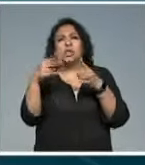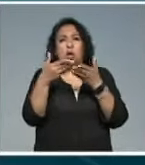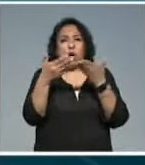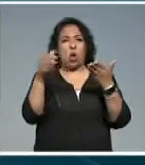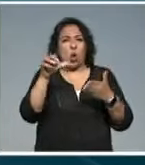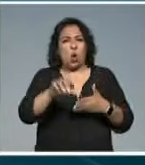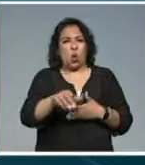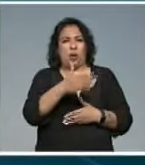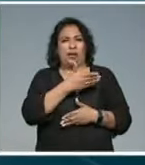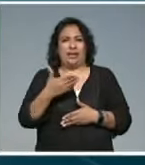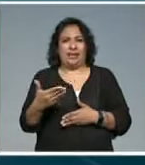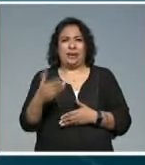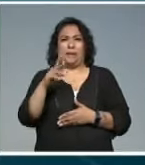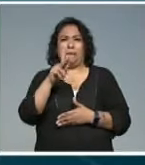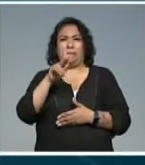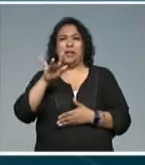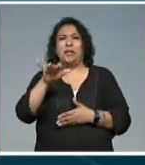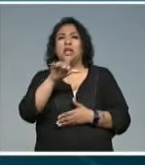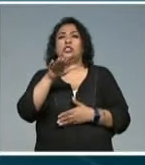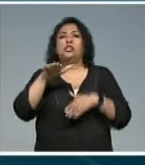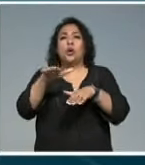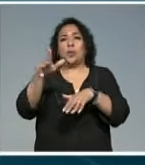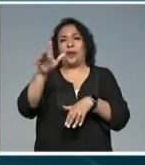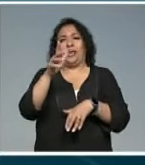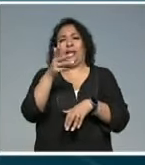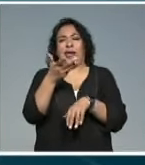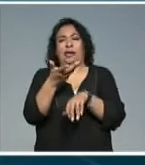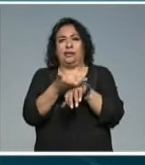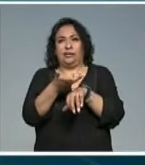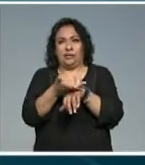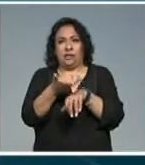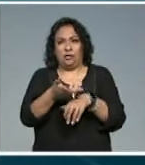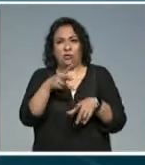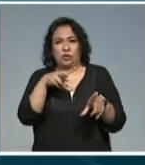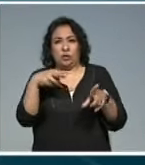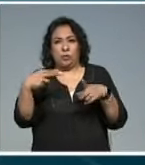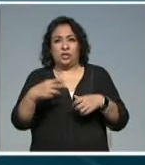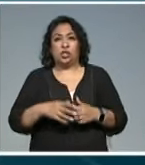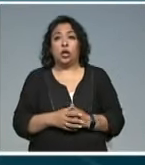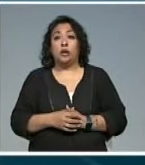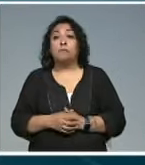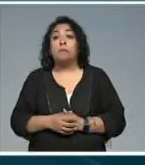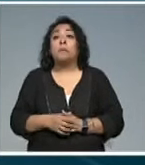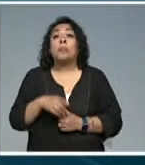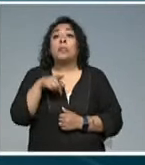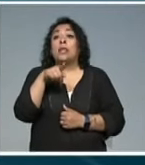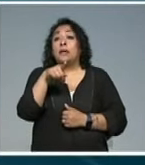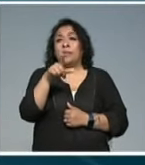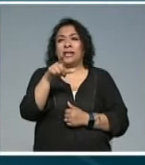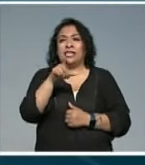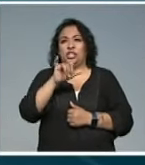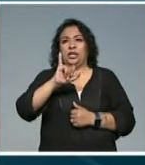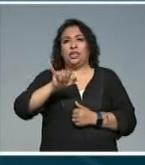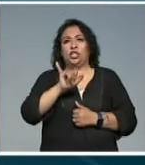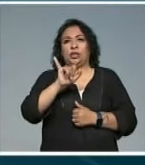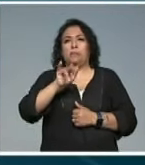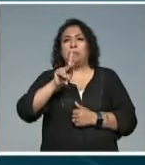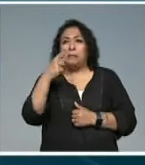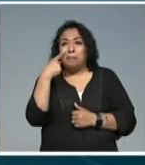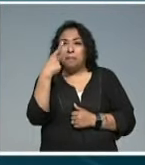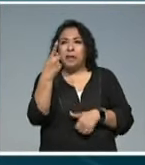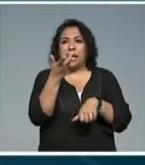actual líder, Xi Jinping, tiene de los Estados Unidos. How Xi Jinping sees the